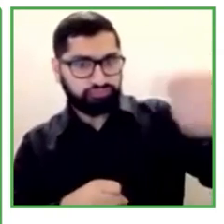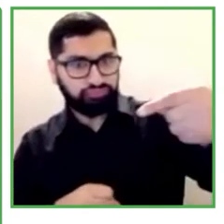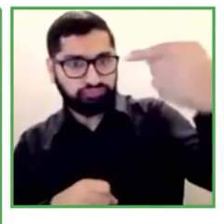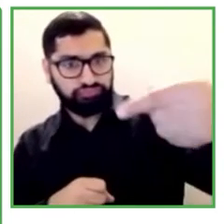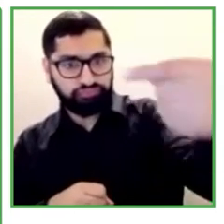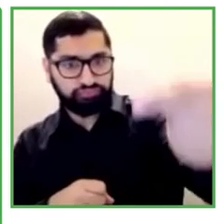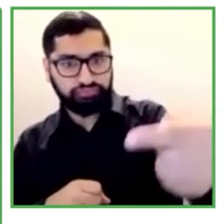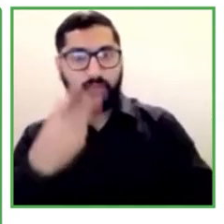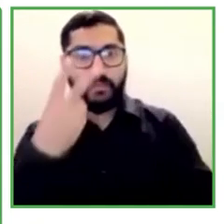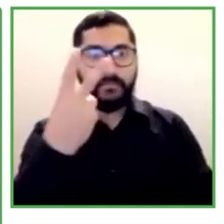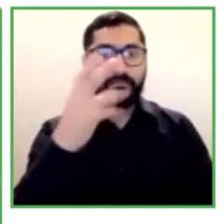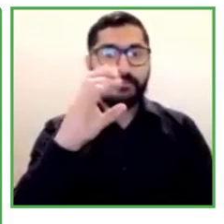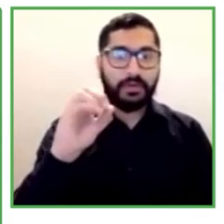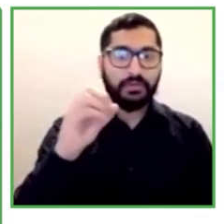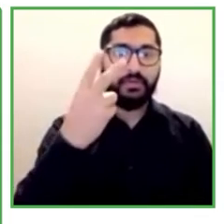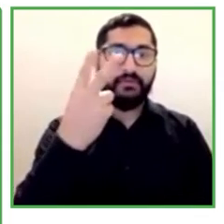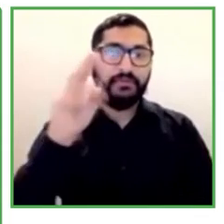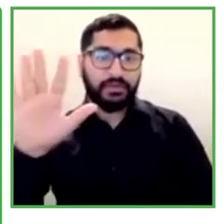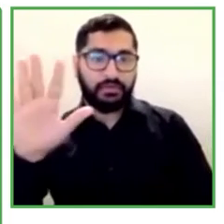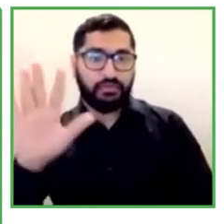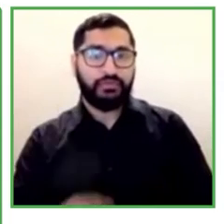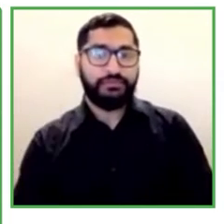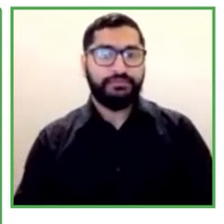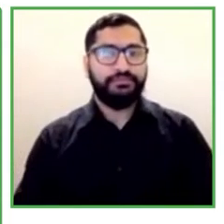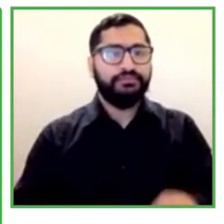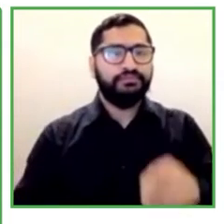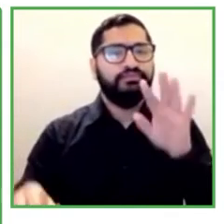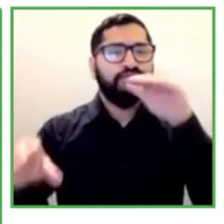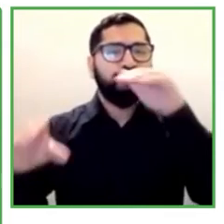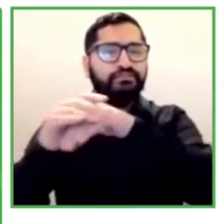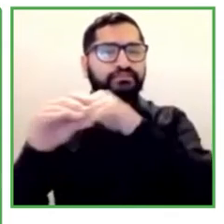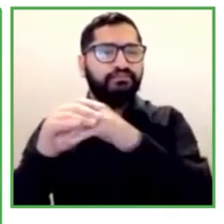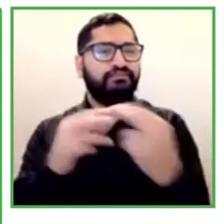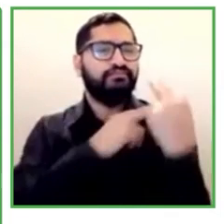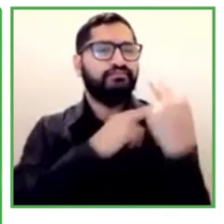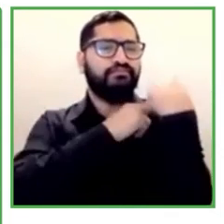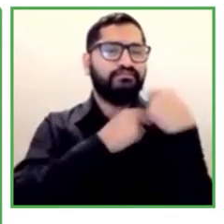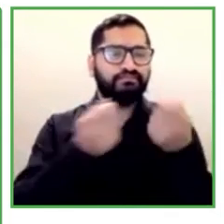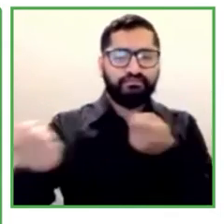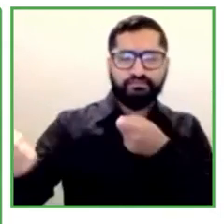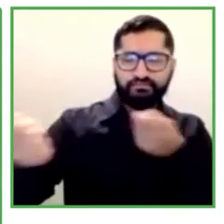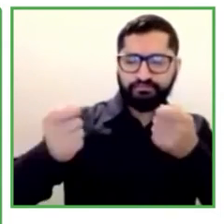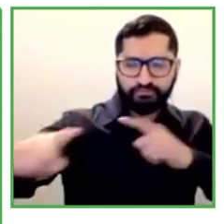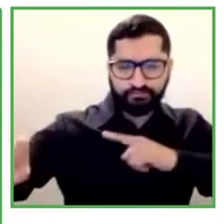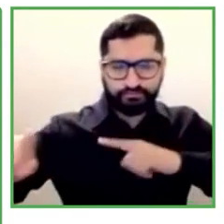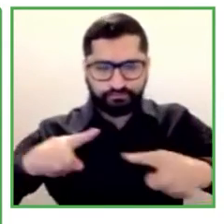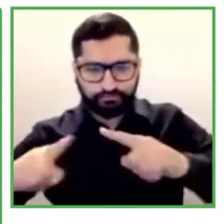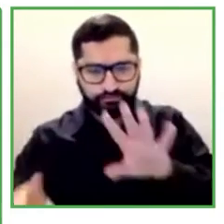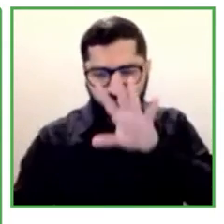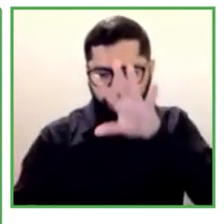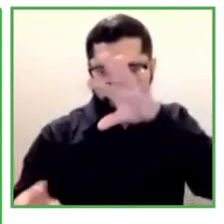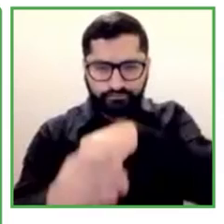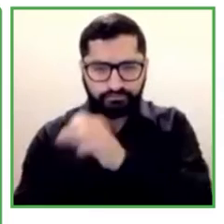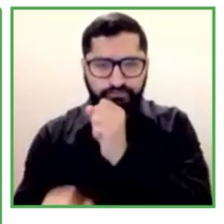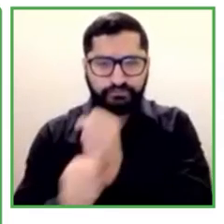El banco está coordinando todos sus esfuerzos con clientes con discapacidades.